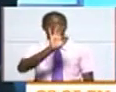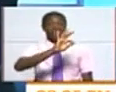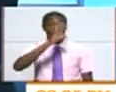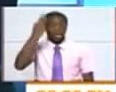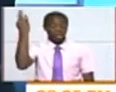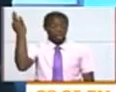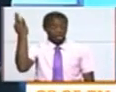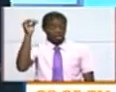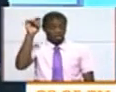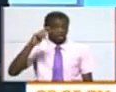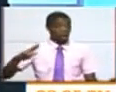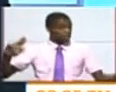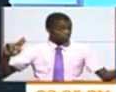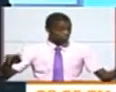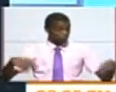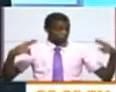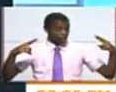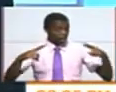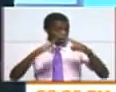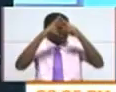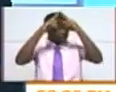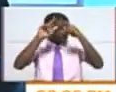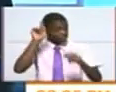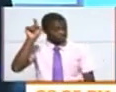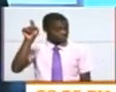a París, cuando